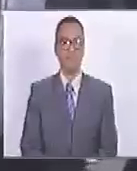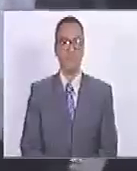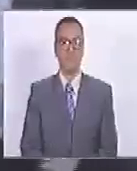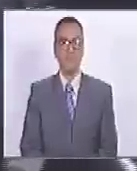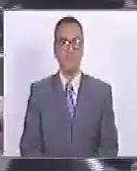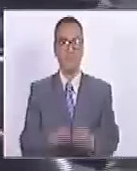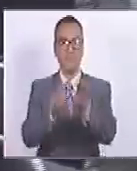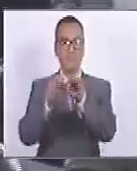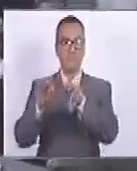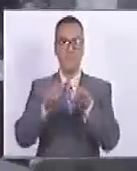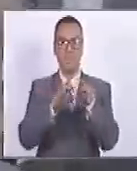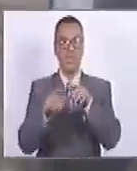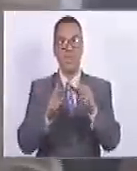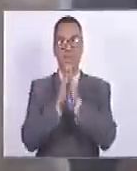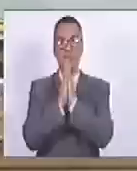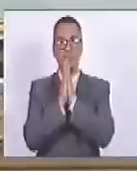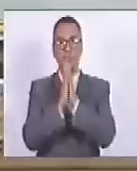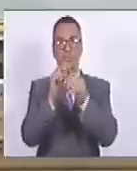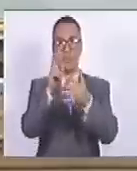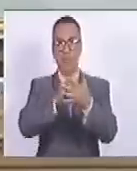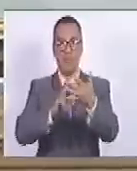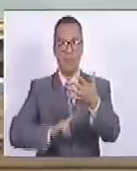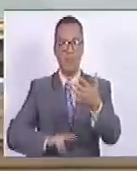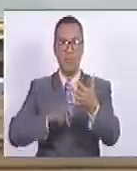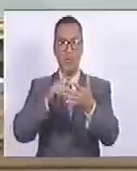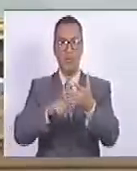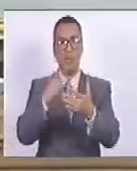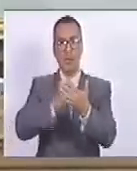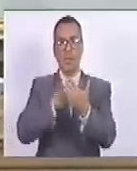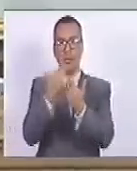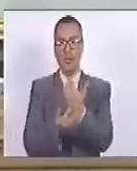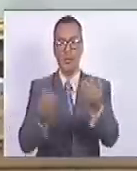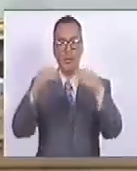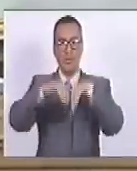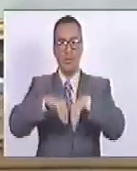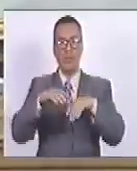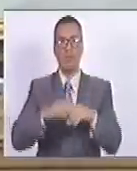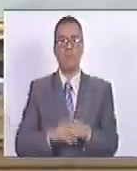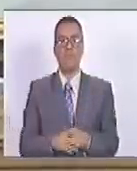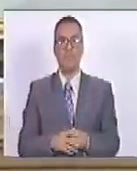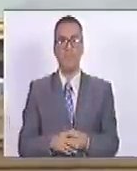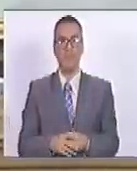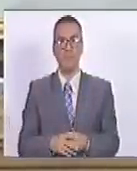Ciudadana secretaria, por favor, sírvase dar lectura al proyecto de acuerdo.